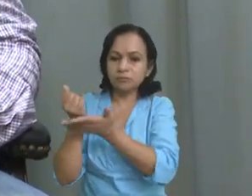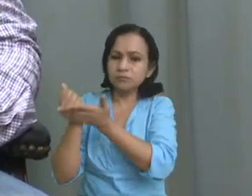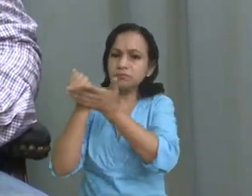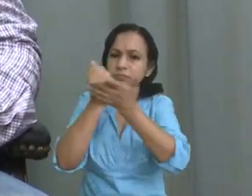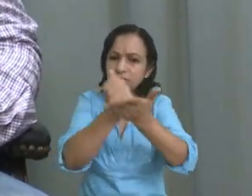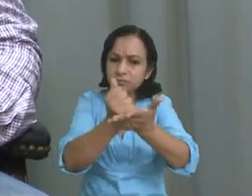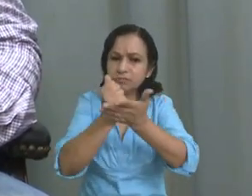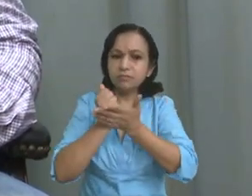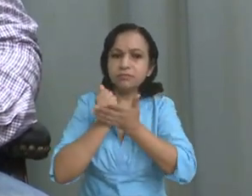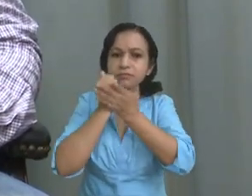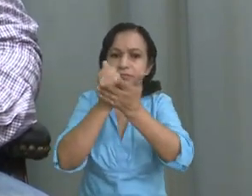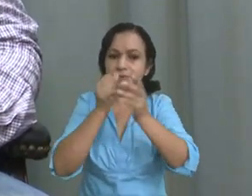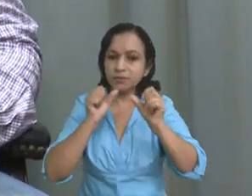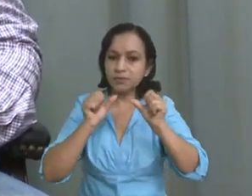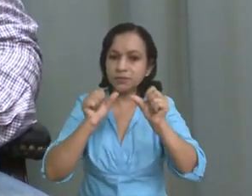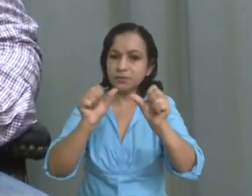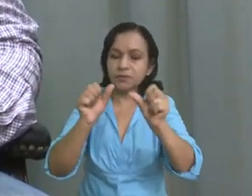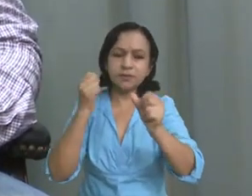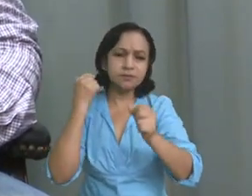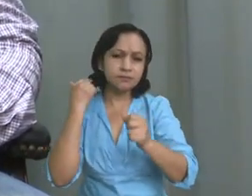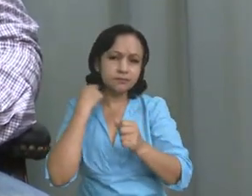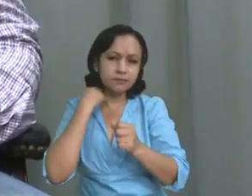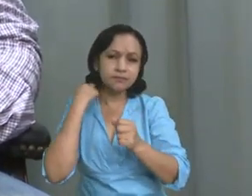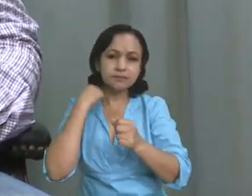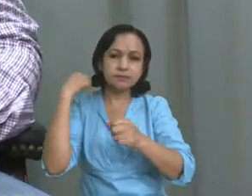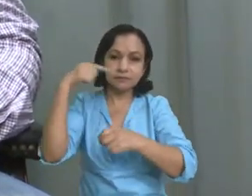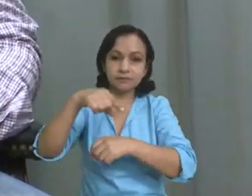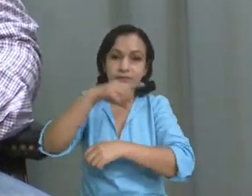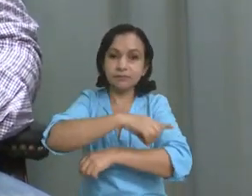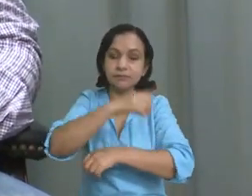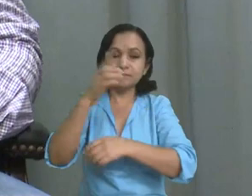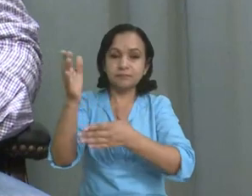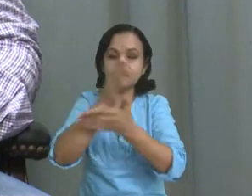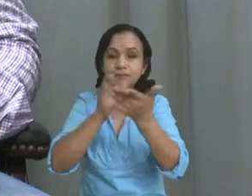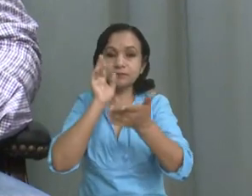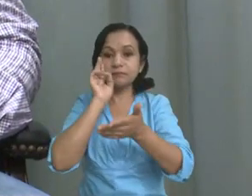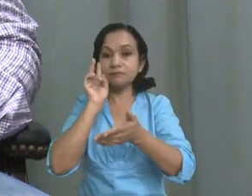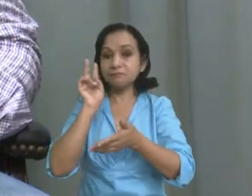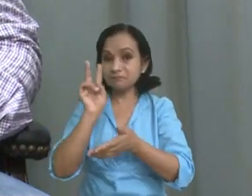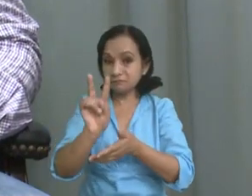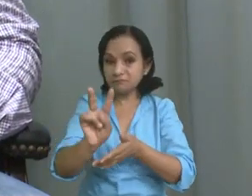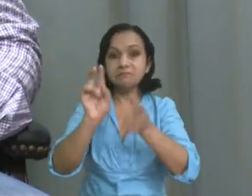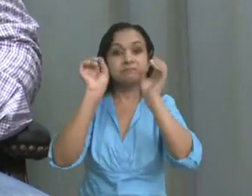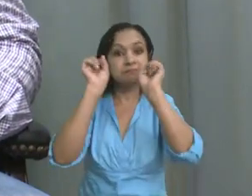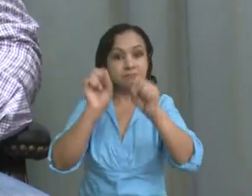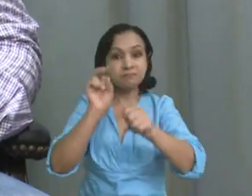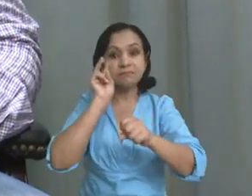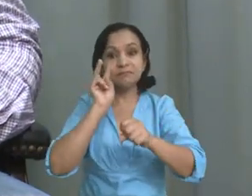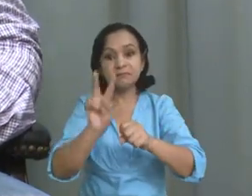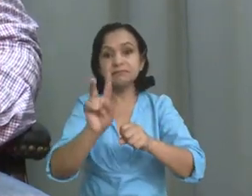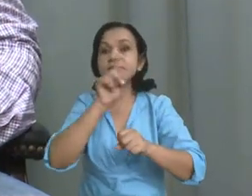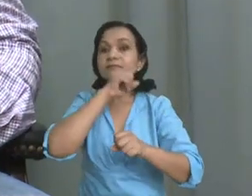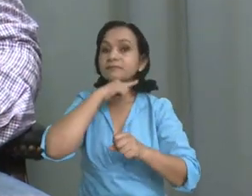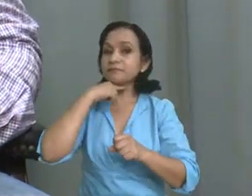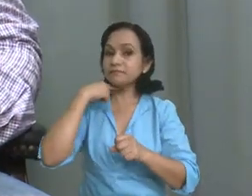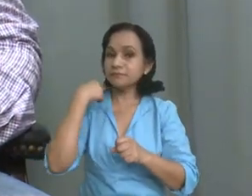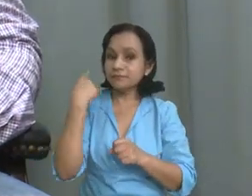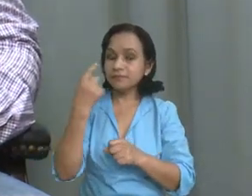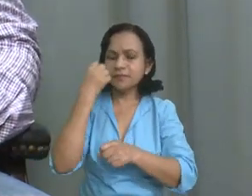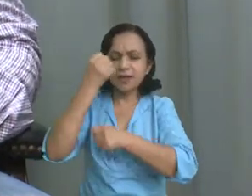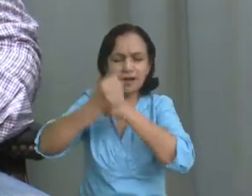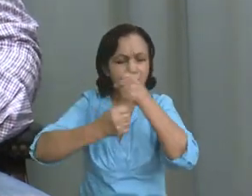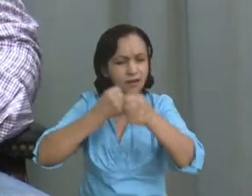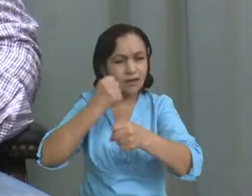solidaridad constante en el tiempo y que hoy, pues, algunos ojos logran ver precisamente esta realidad que ya tiene